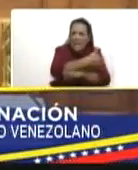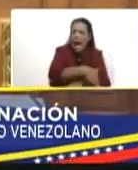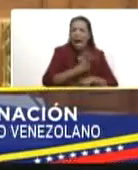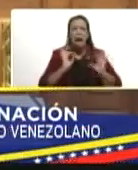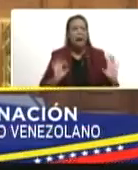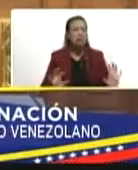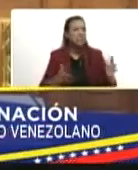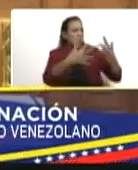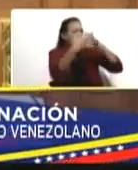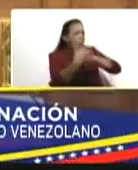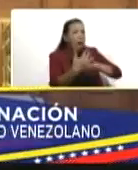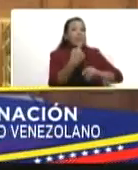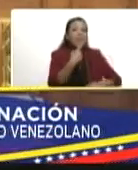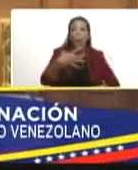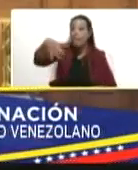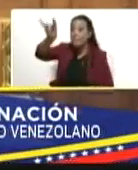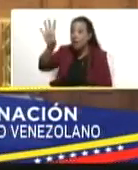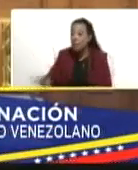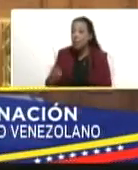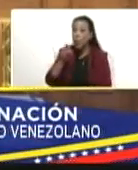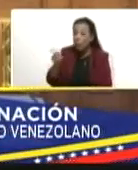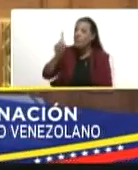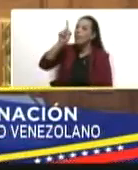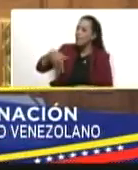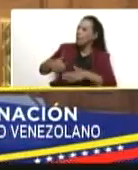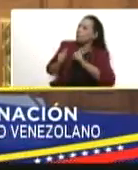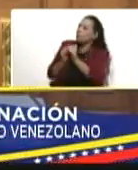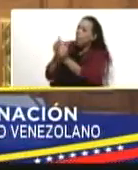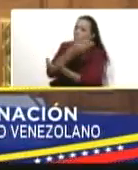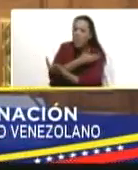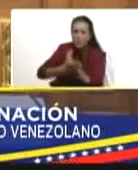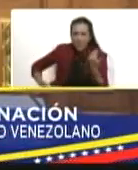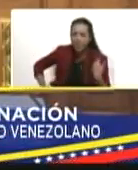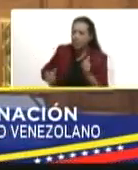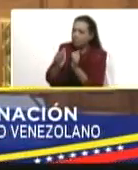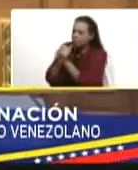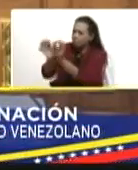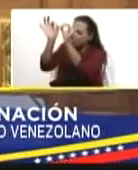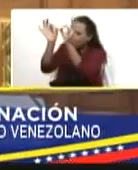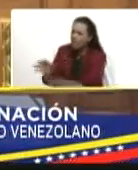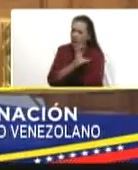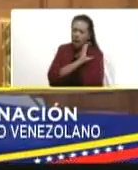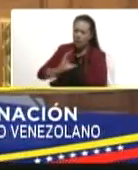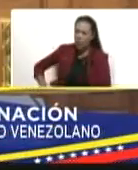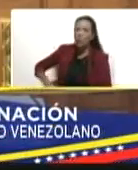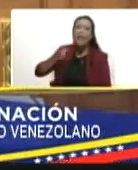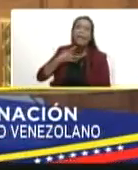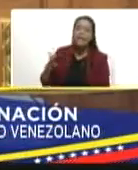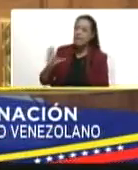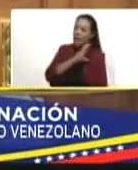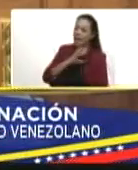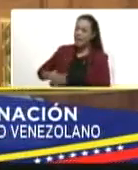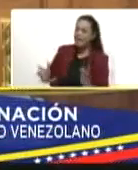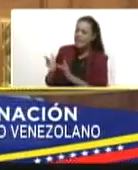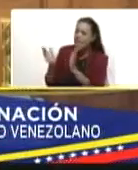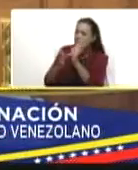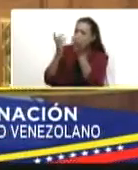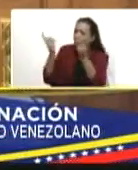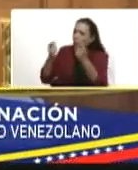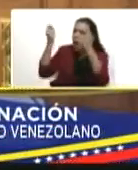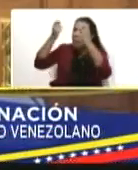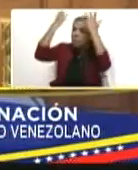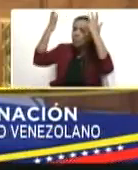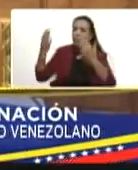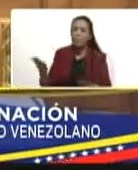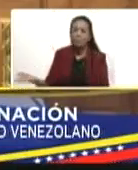le digo a los pastores evangélicos tiene en mí un presidente cristiano de Cristo de Cristo